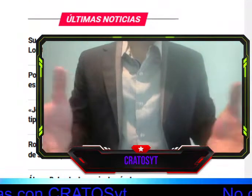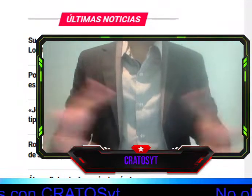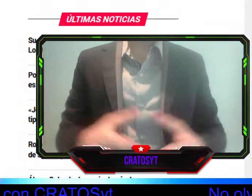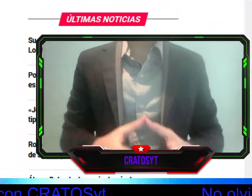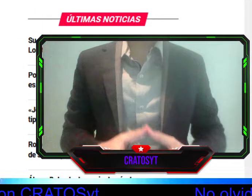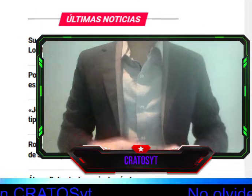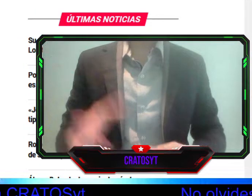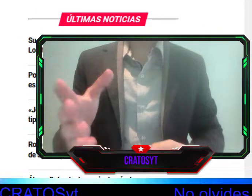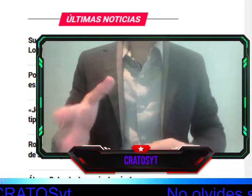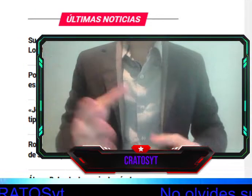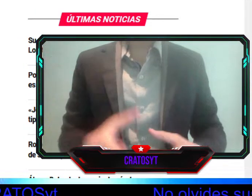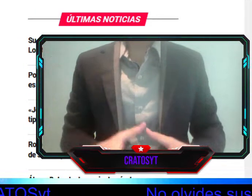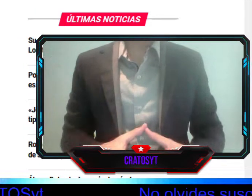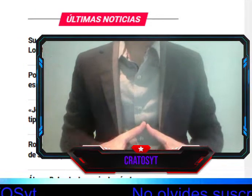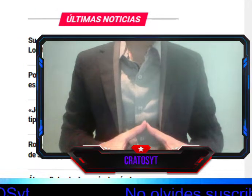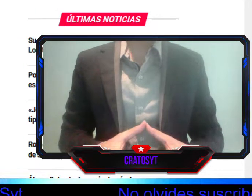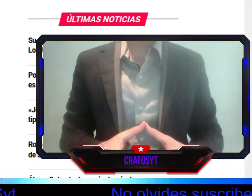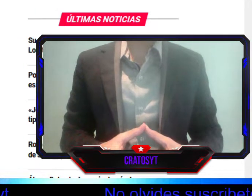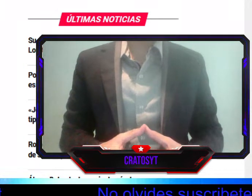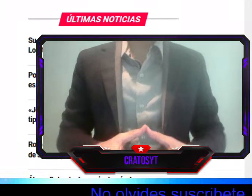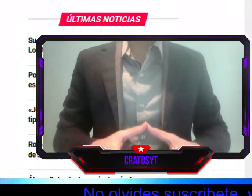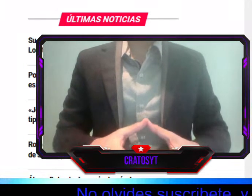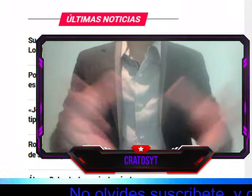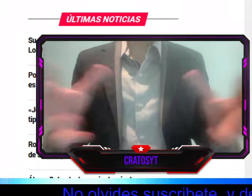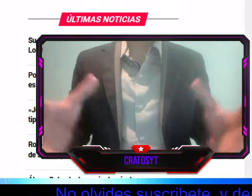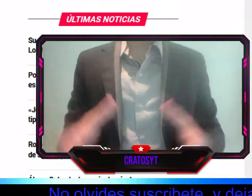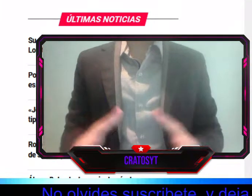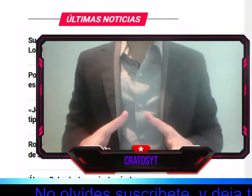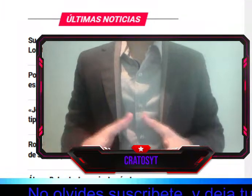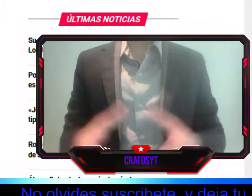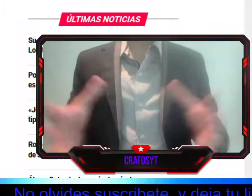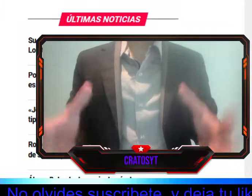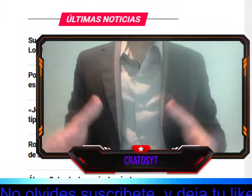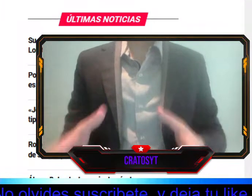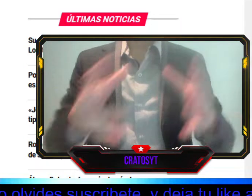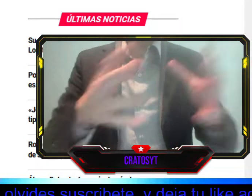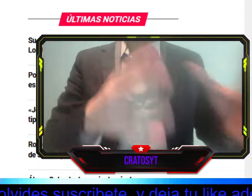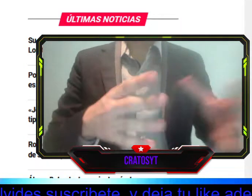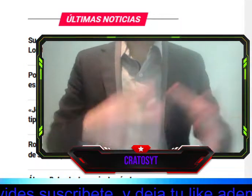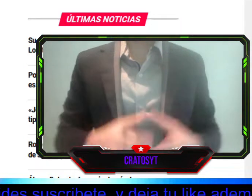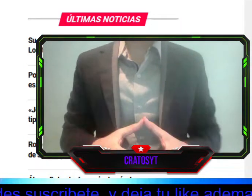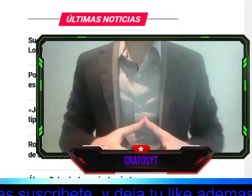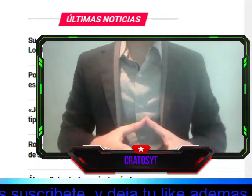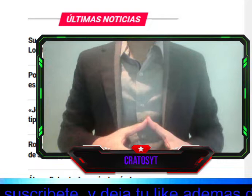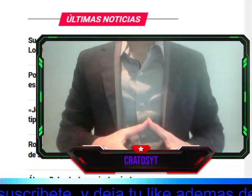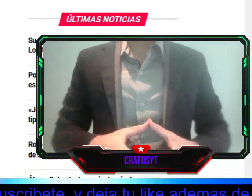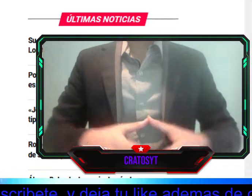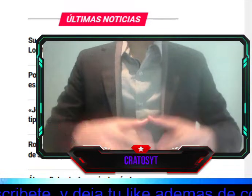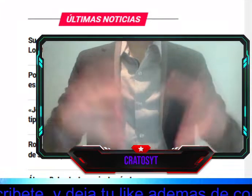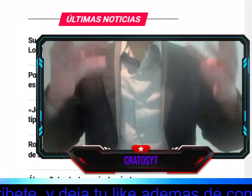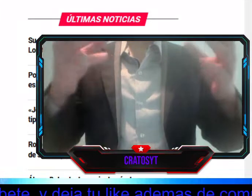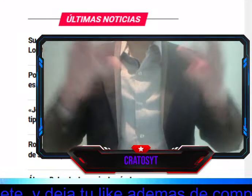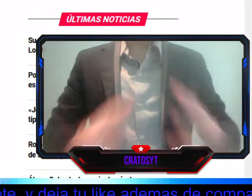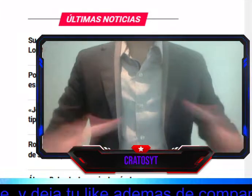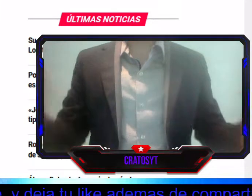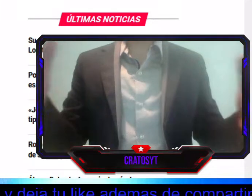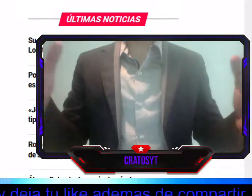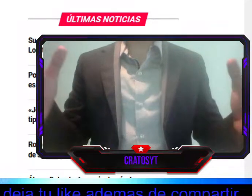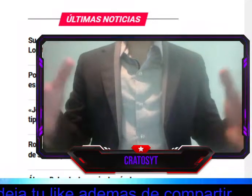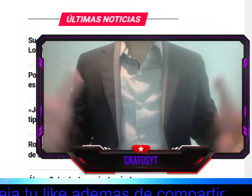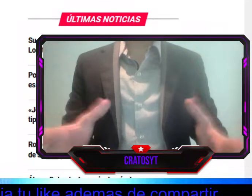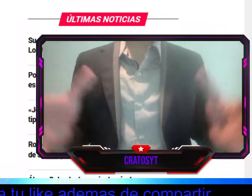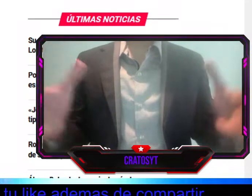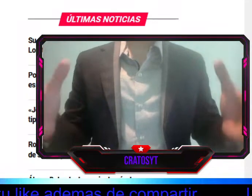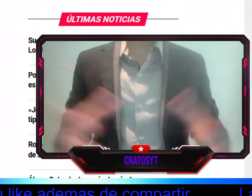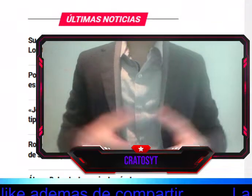Un ejemplo de ello es la entrevista que terminó haciendo Broso al candidato a la gubernatura de Nuevo León, que es un completo